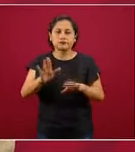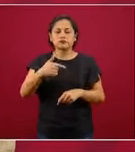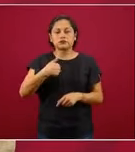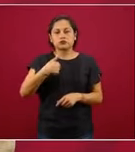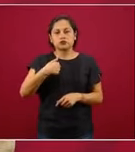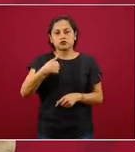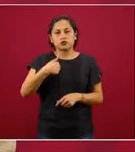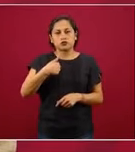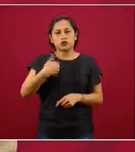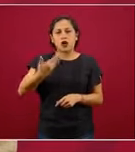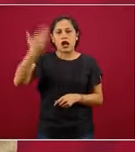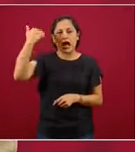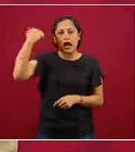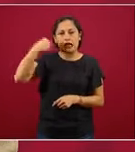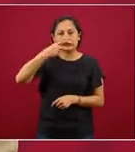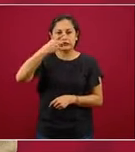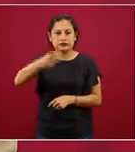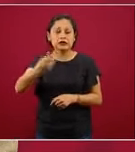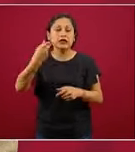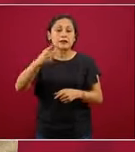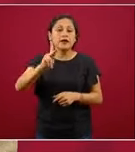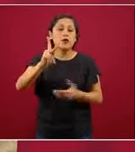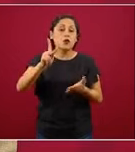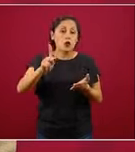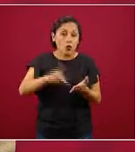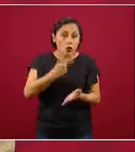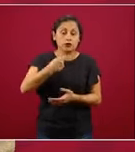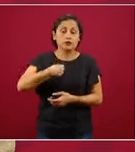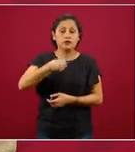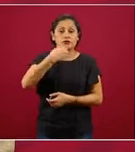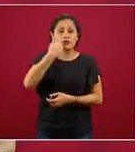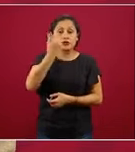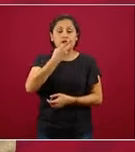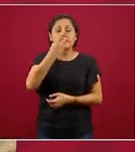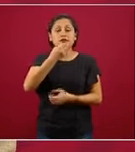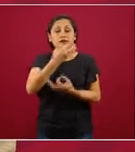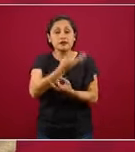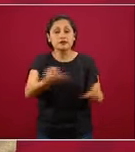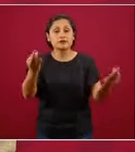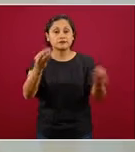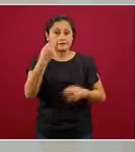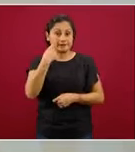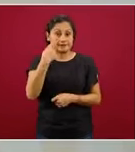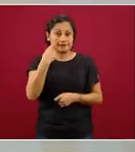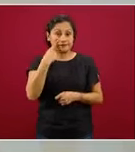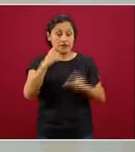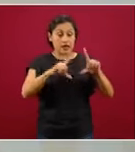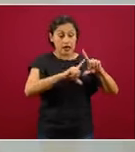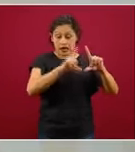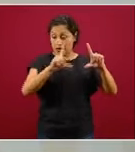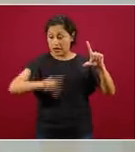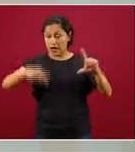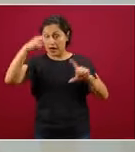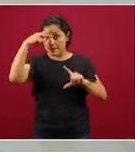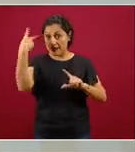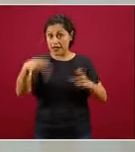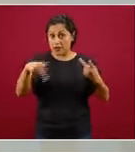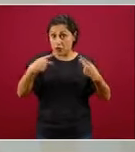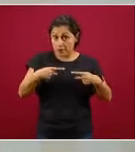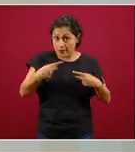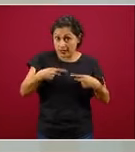recordábamos, pero espero que toda la población lo tenga presente, la mitad de la población de México vive al día, tiene una